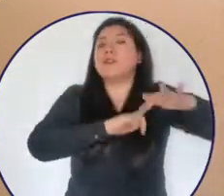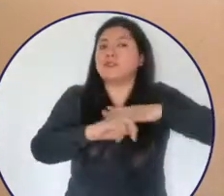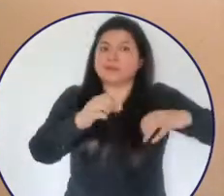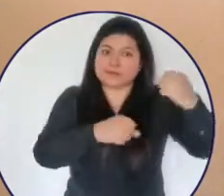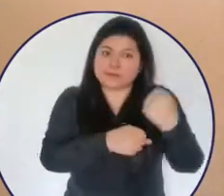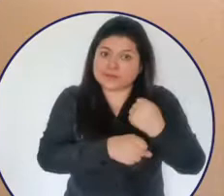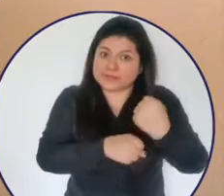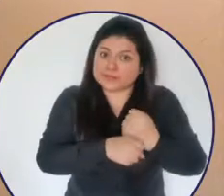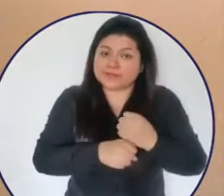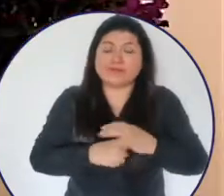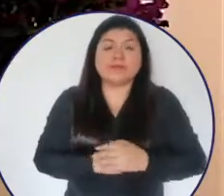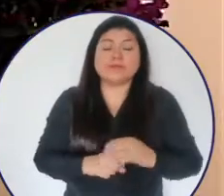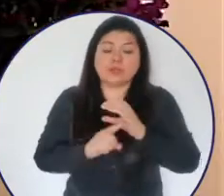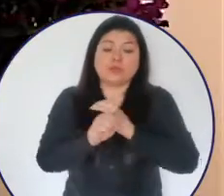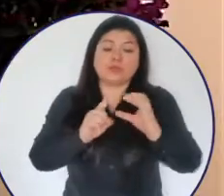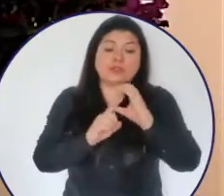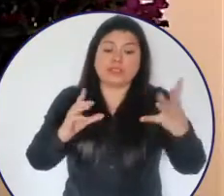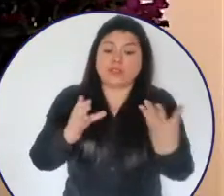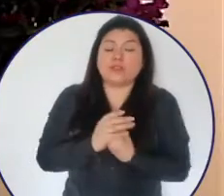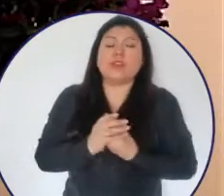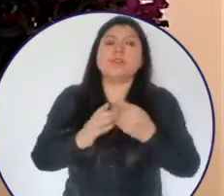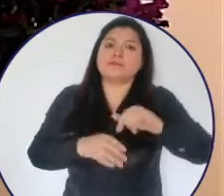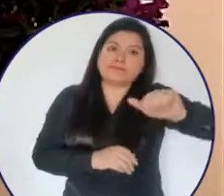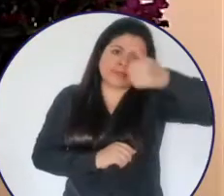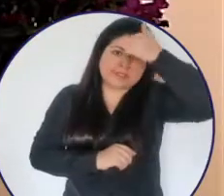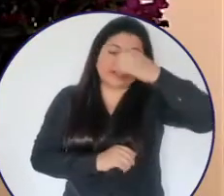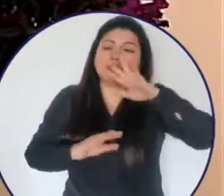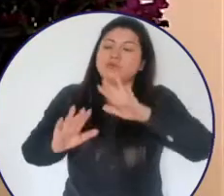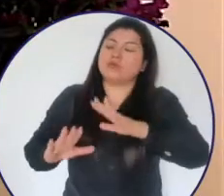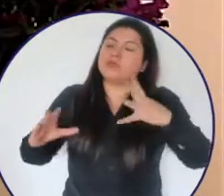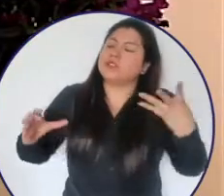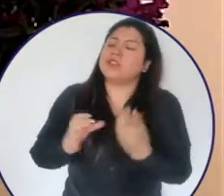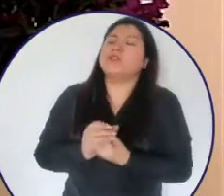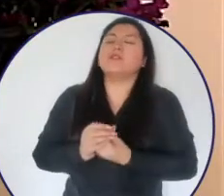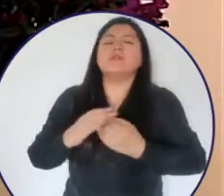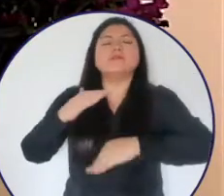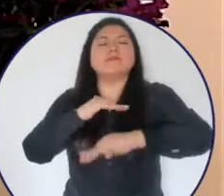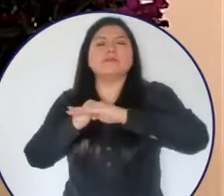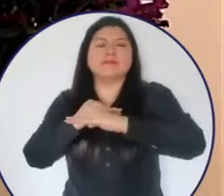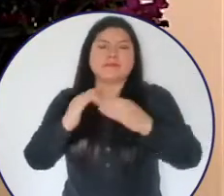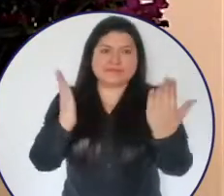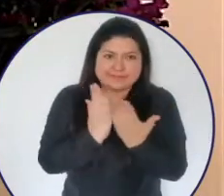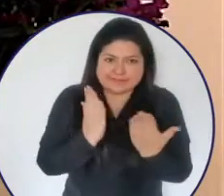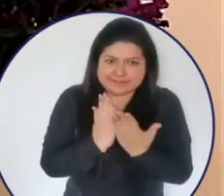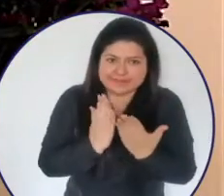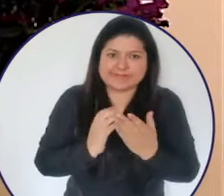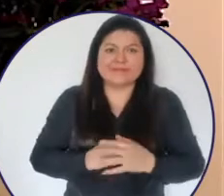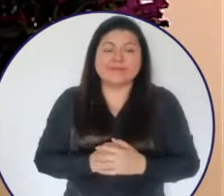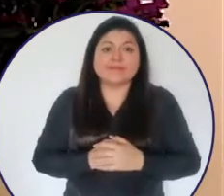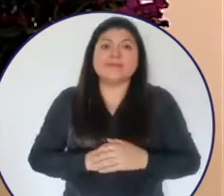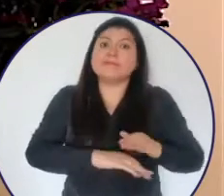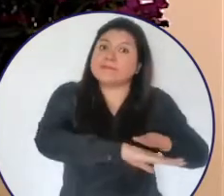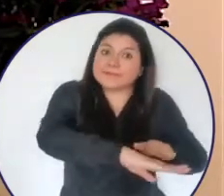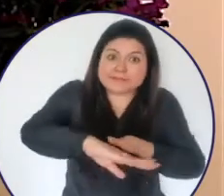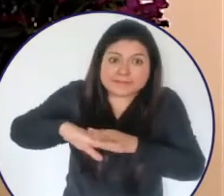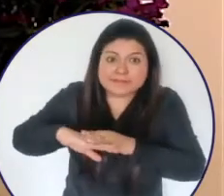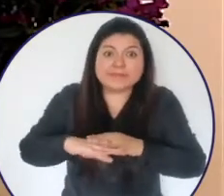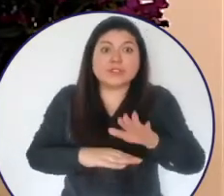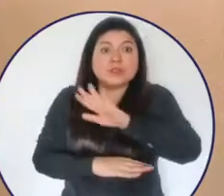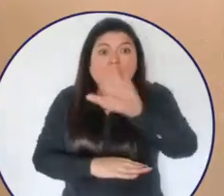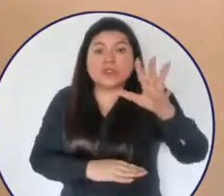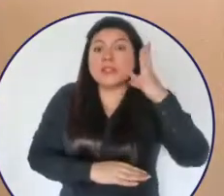en un ambiente laboral. Así que las culturas inclusivas son fundamentales en la inclusión y equidad en la